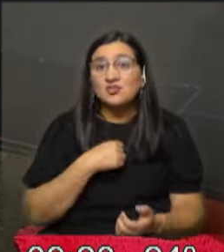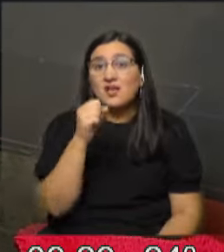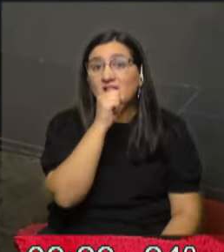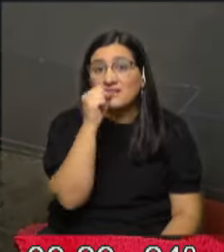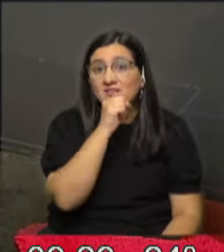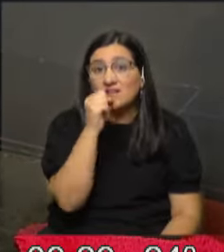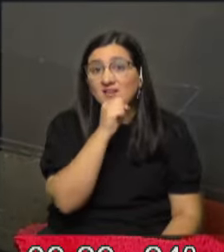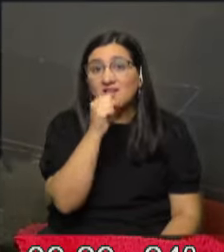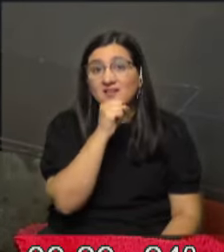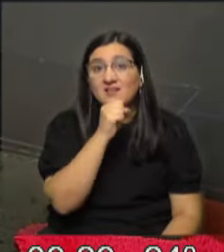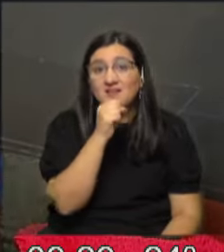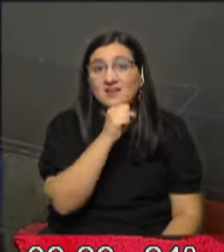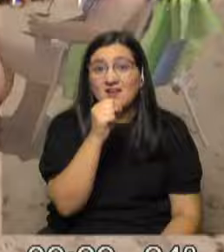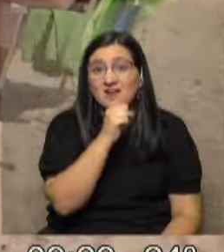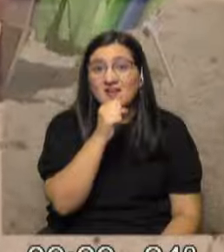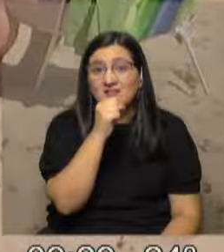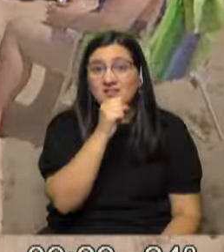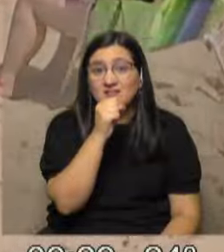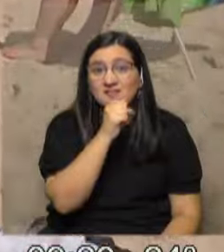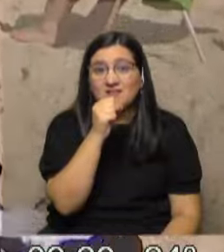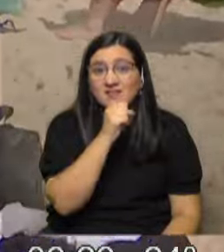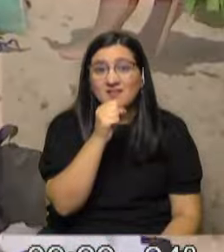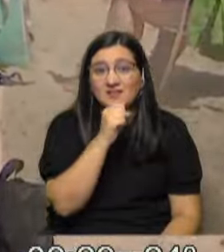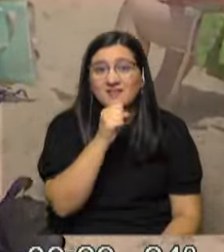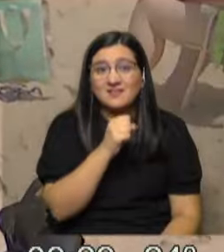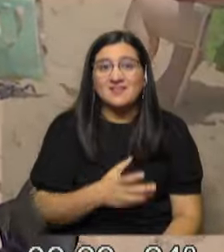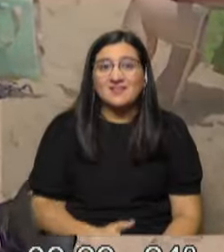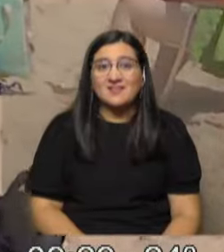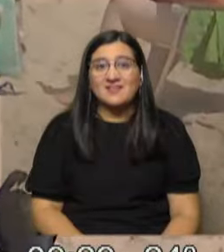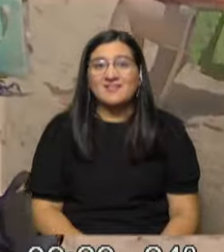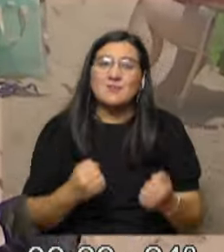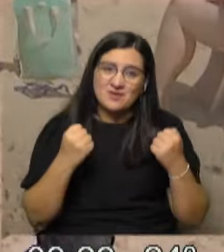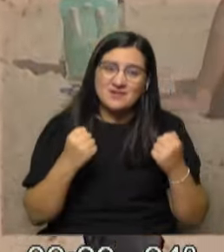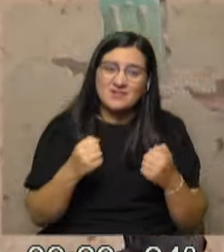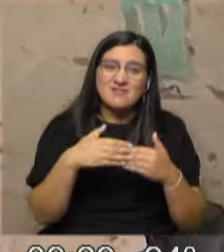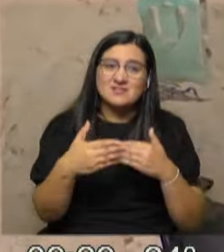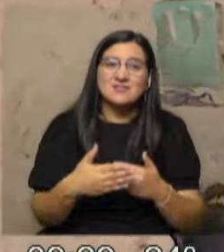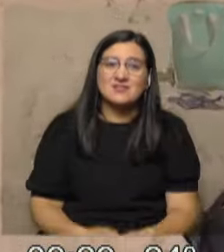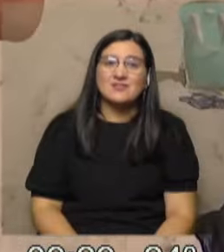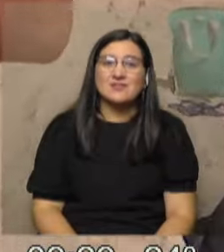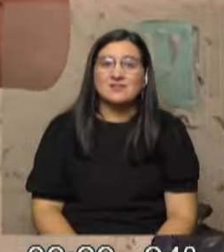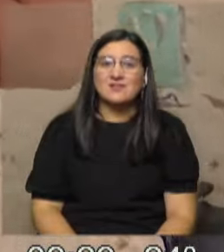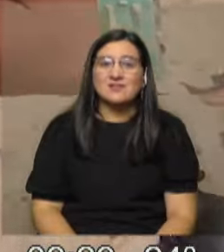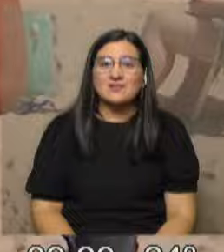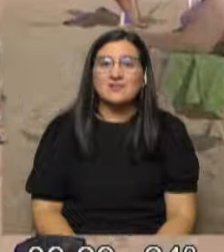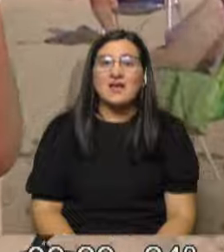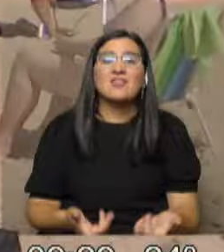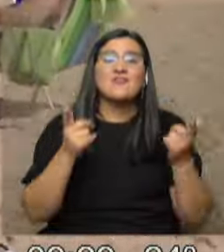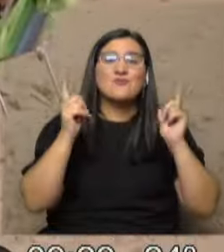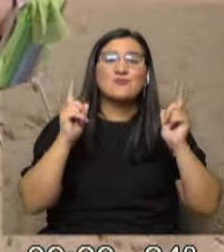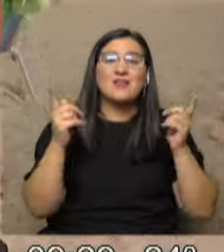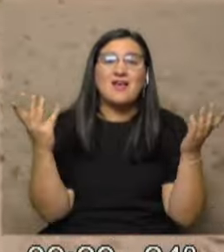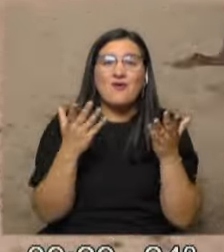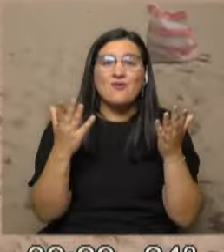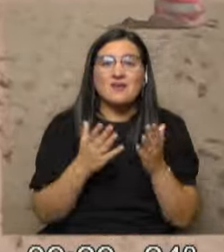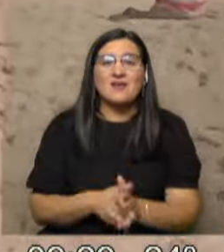que te haga también la noticia? Vamos arriba, vecino, cuídense. Vamos arriba. A disfrutar, vamos arriba, a